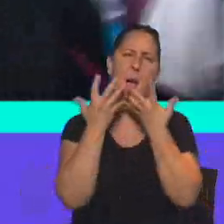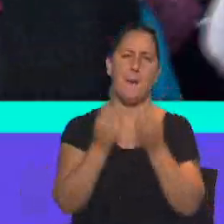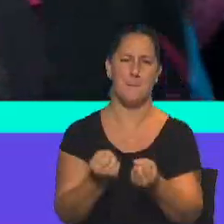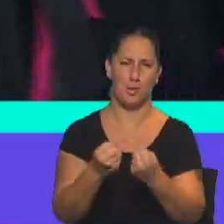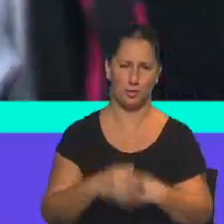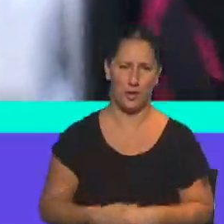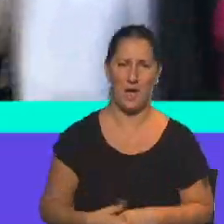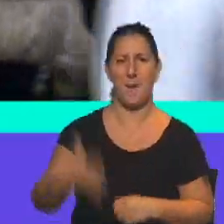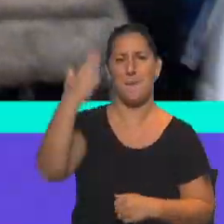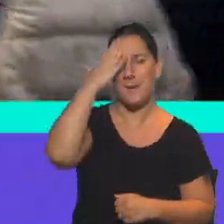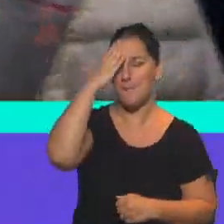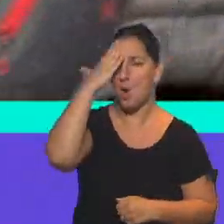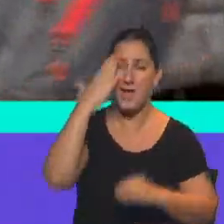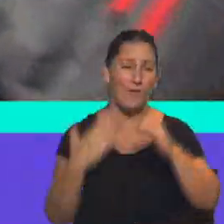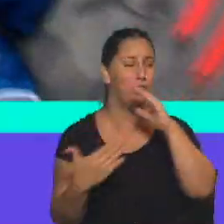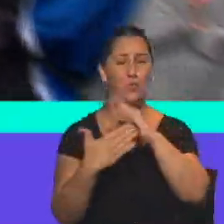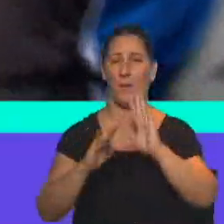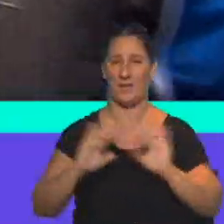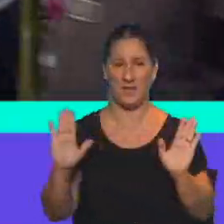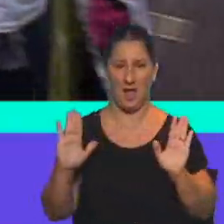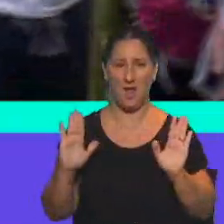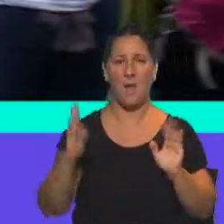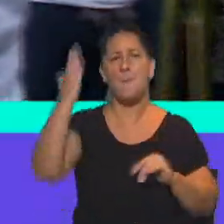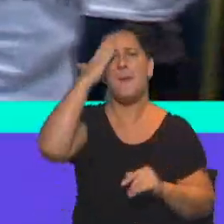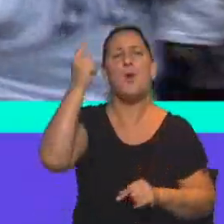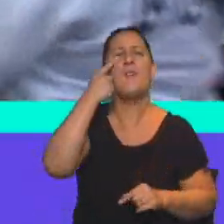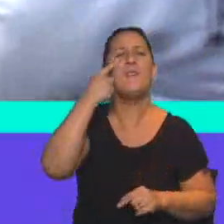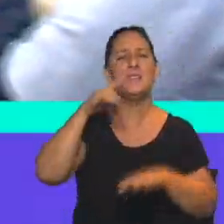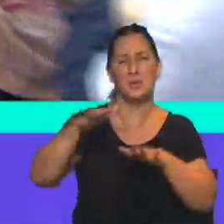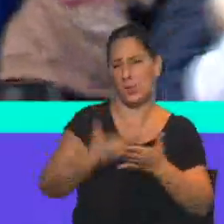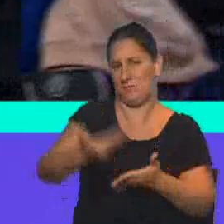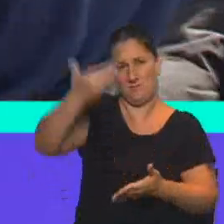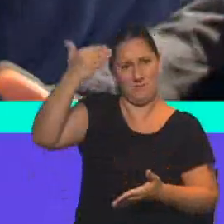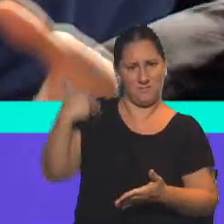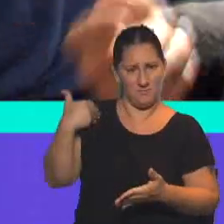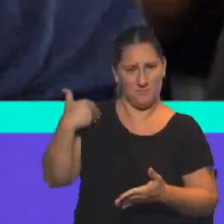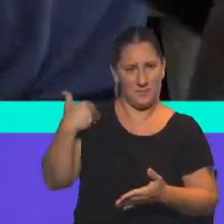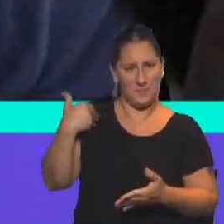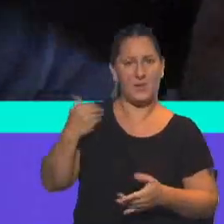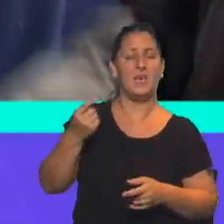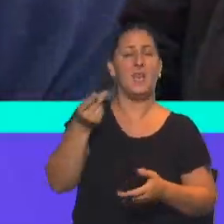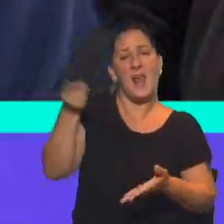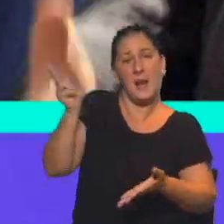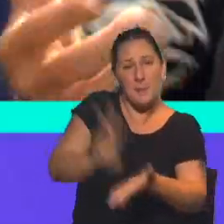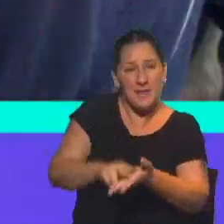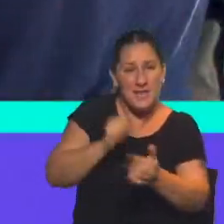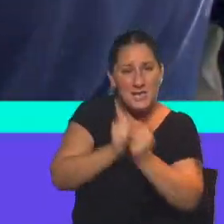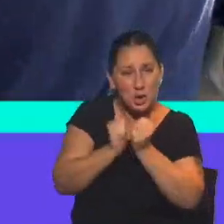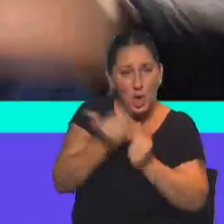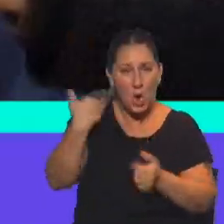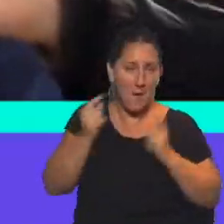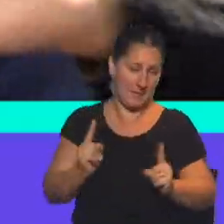con memoria principalmente de lo que vivimos recientemente y por supuesto no volver a repetir